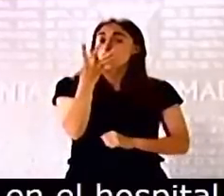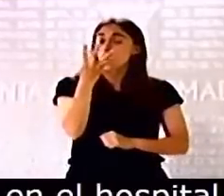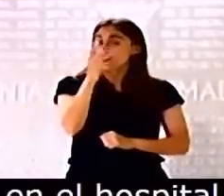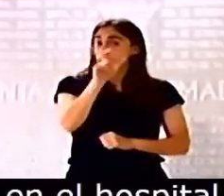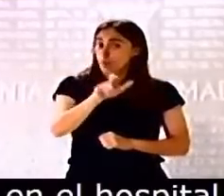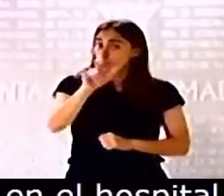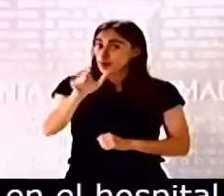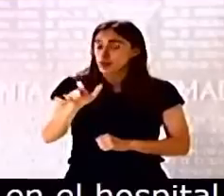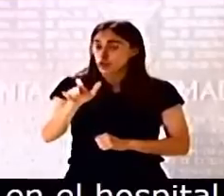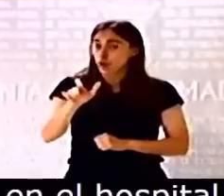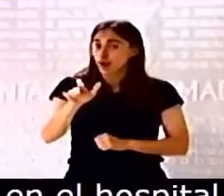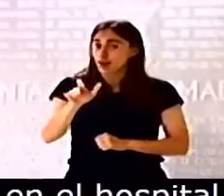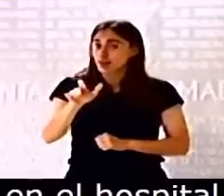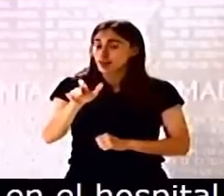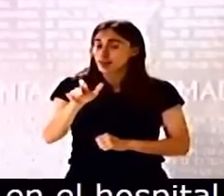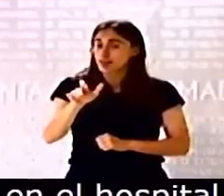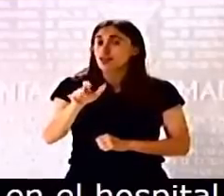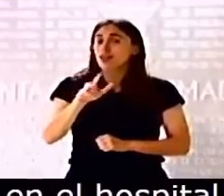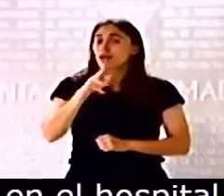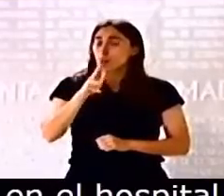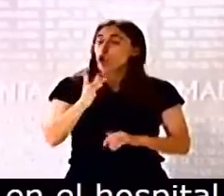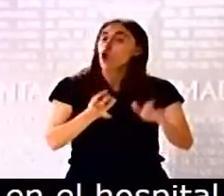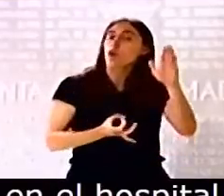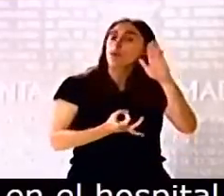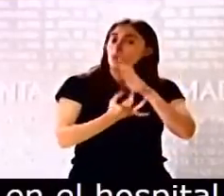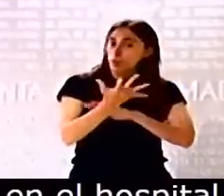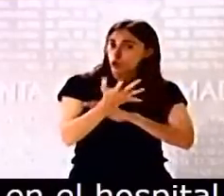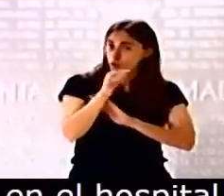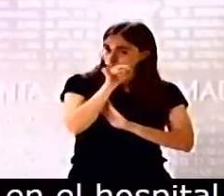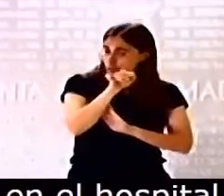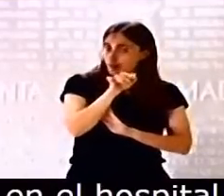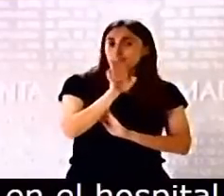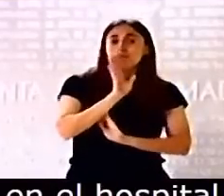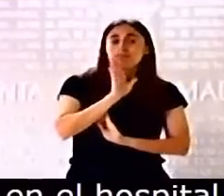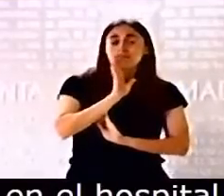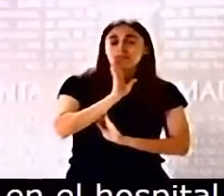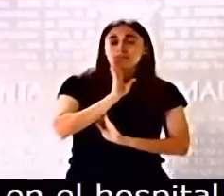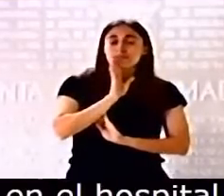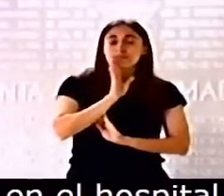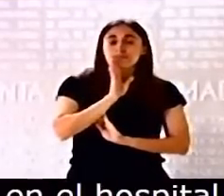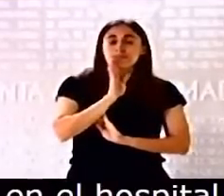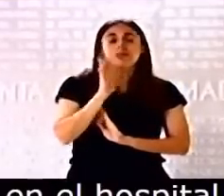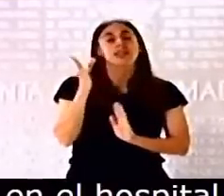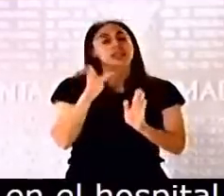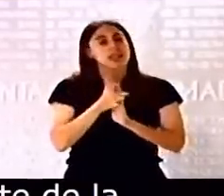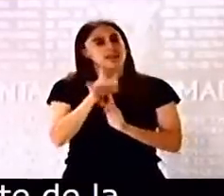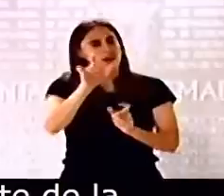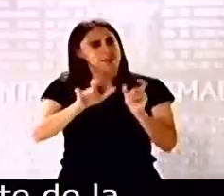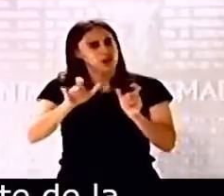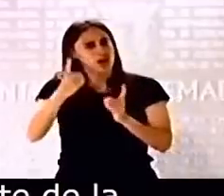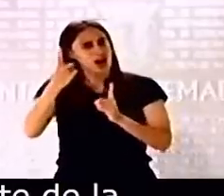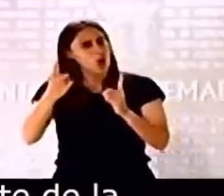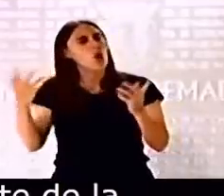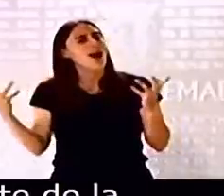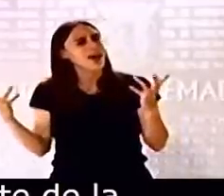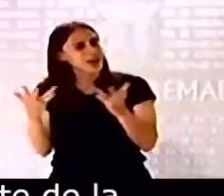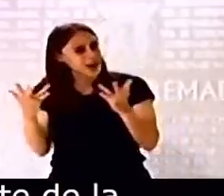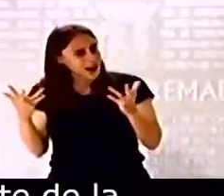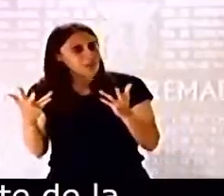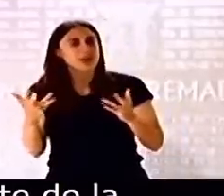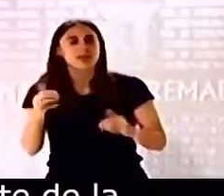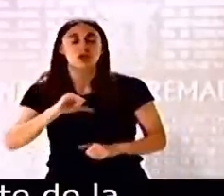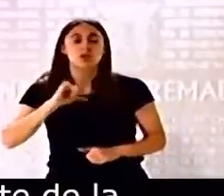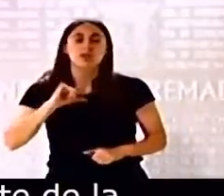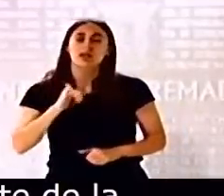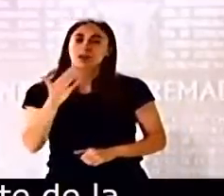proceden de este brote de la localidad. Por lo tanto, hay personas graves ingresadas en el Hospital de Mérida